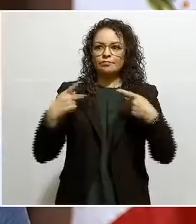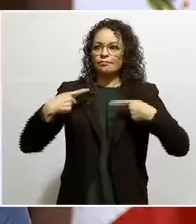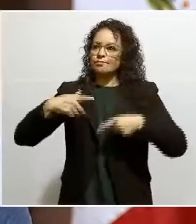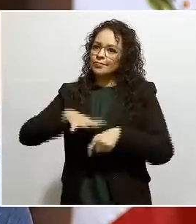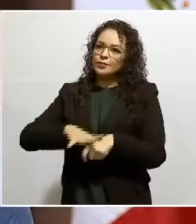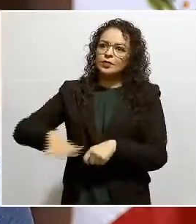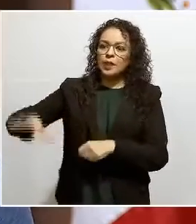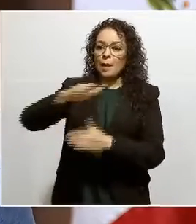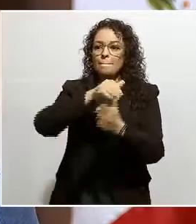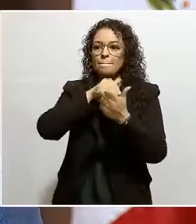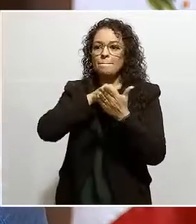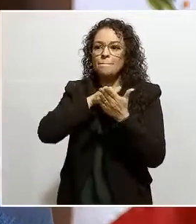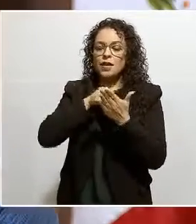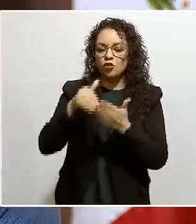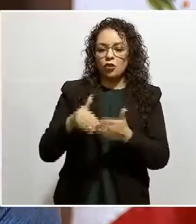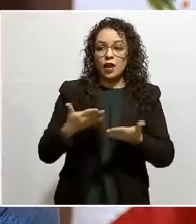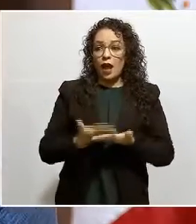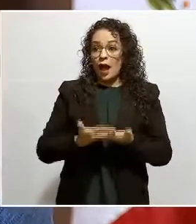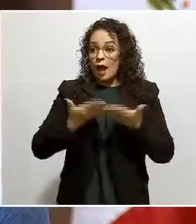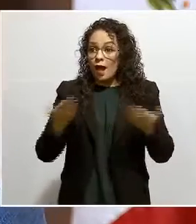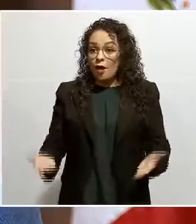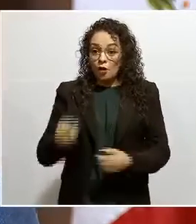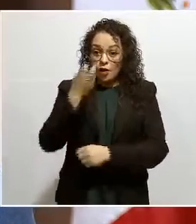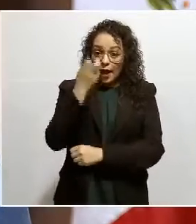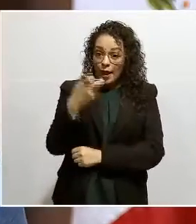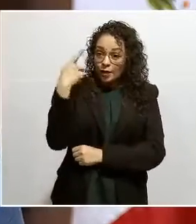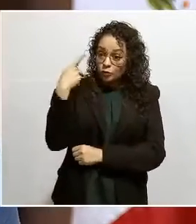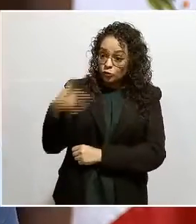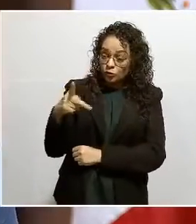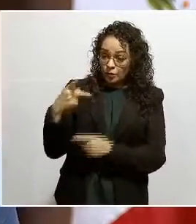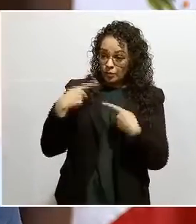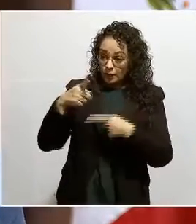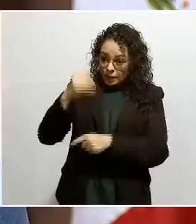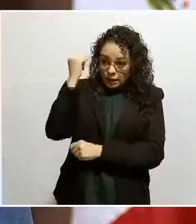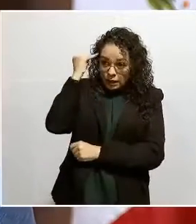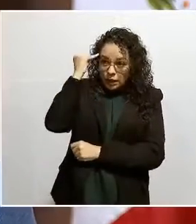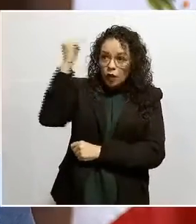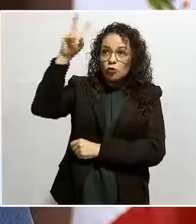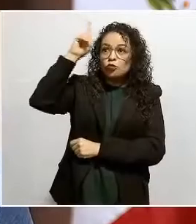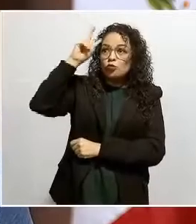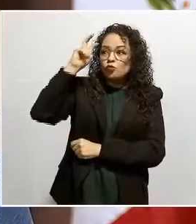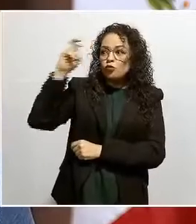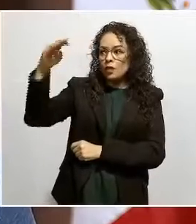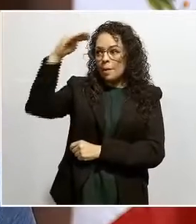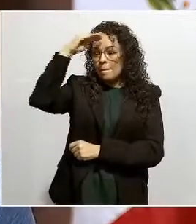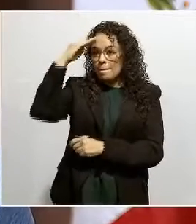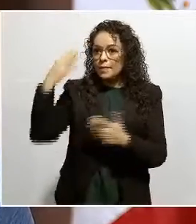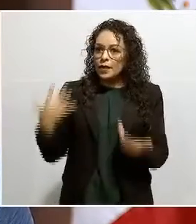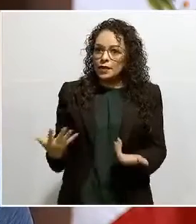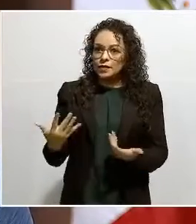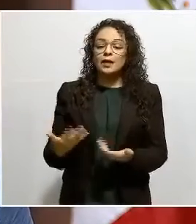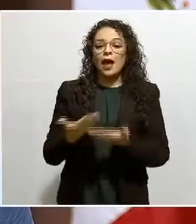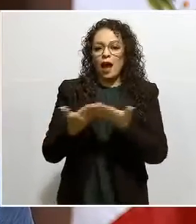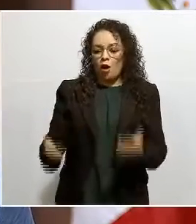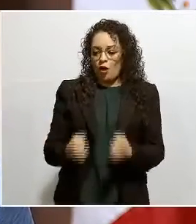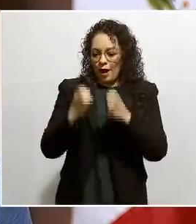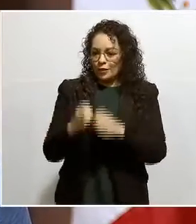atrás. Hoy celebramos esos ideales y esa conciencia que permeó en su familia aquí